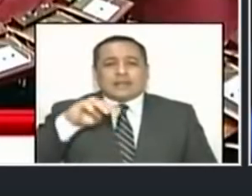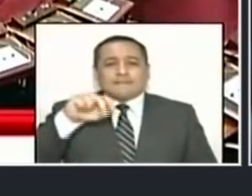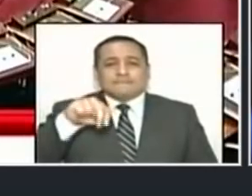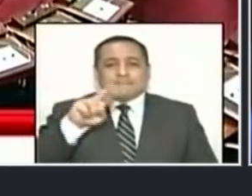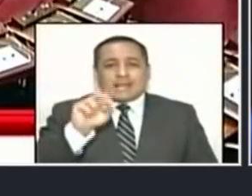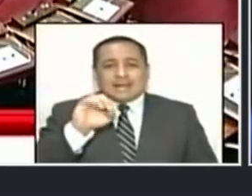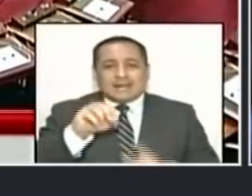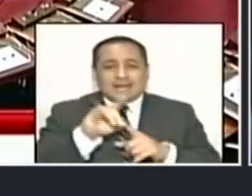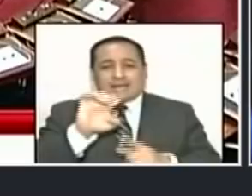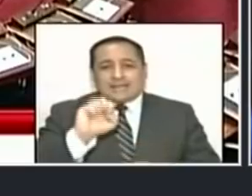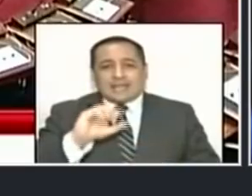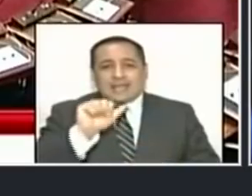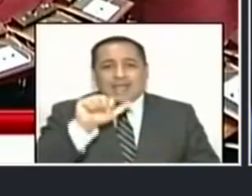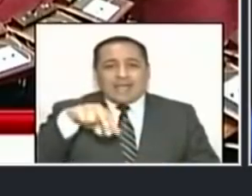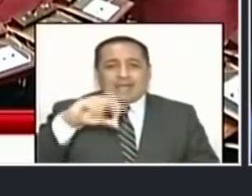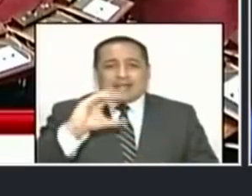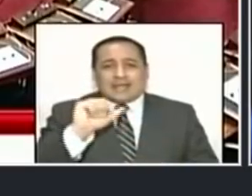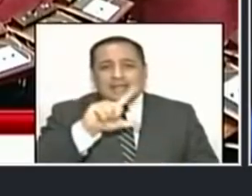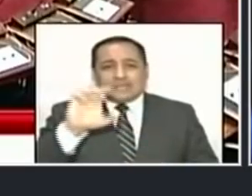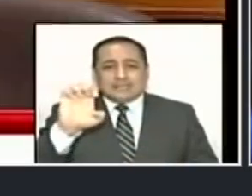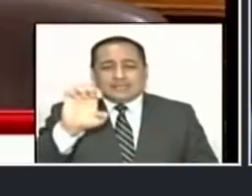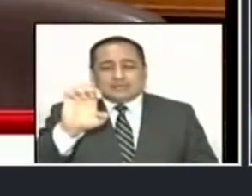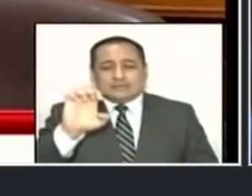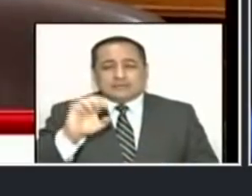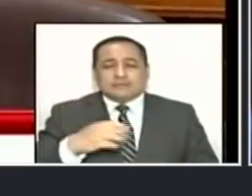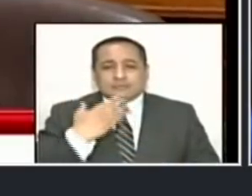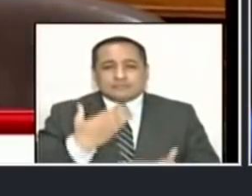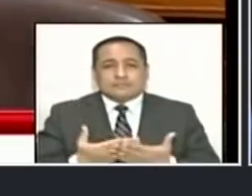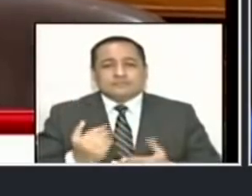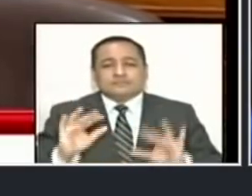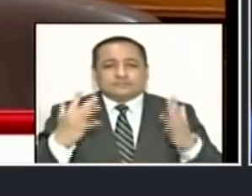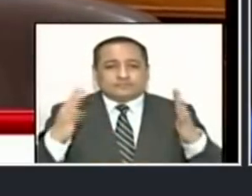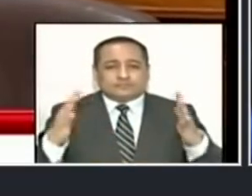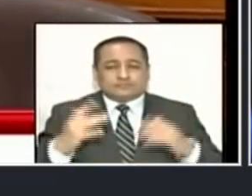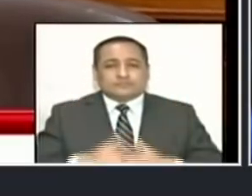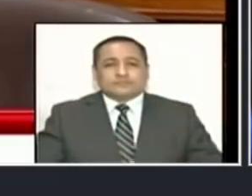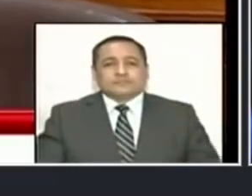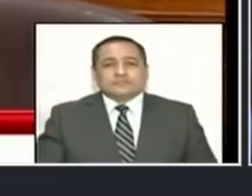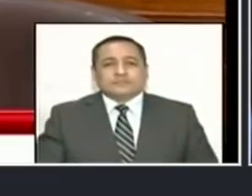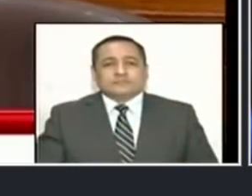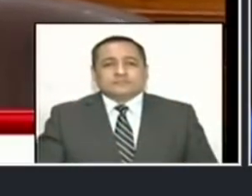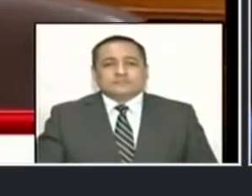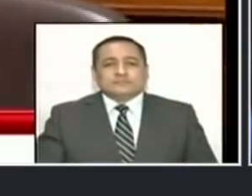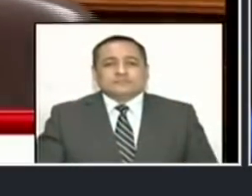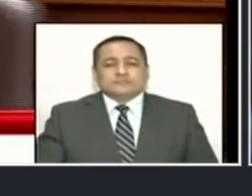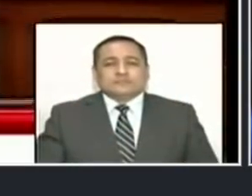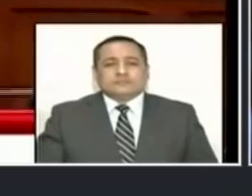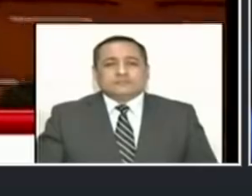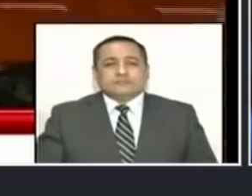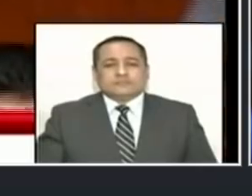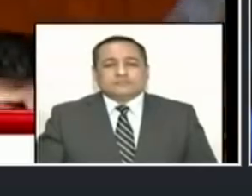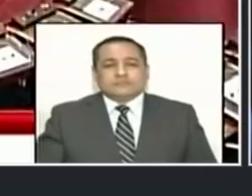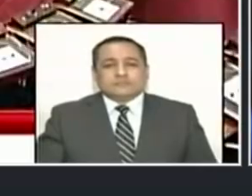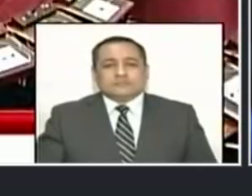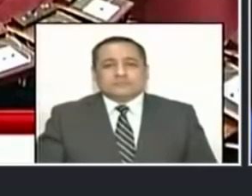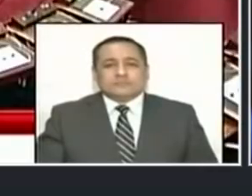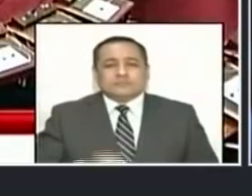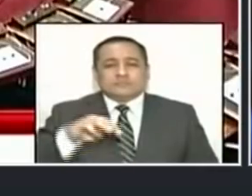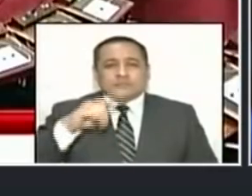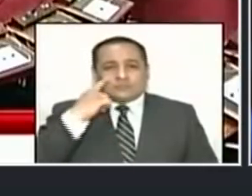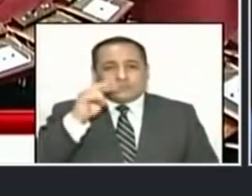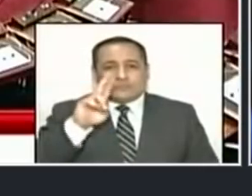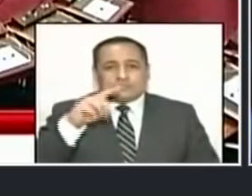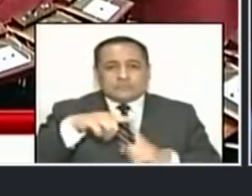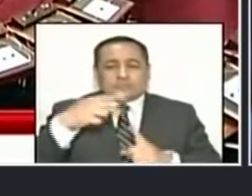Sagasti. ¿Cuáles deben ser? Mira, Patricia, déjame hacer la aclaración. No te las puedo dar, no porque se están armando, sino porque yo como